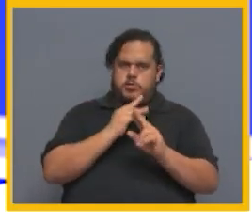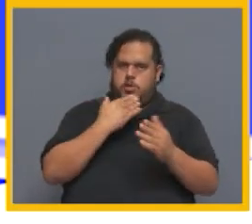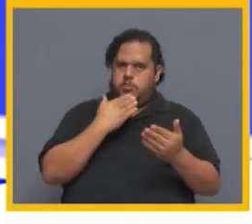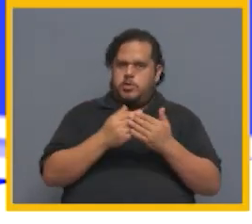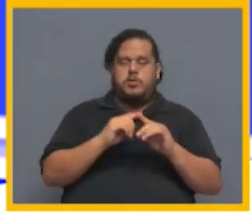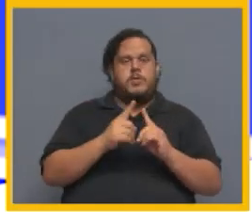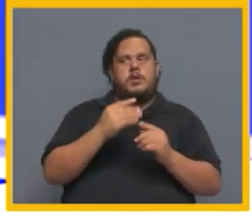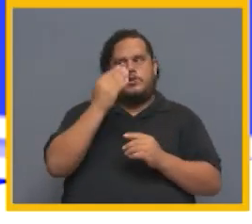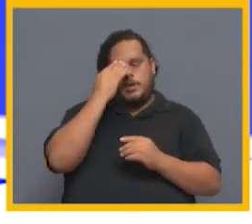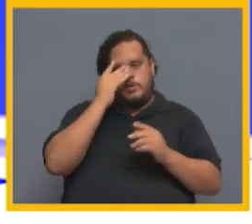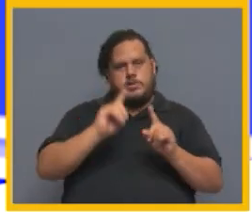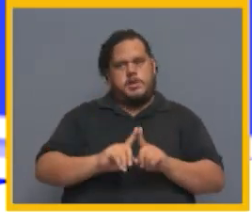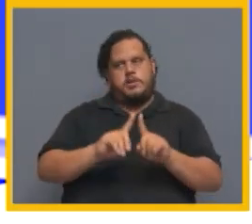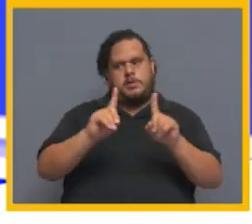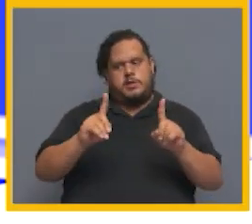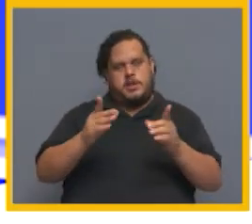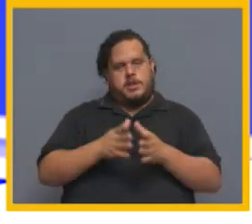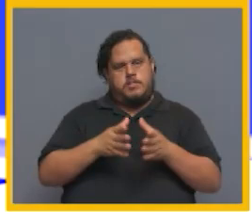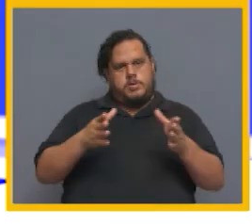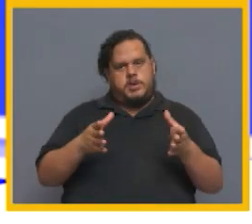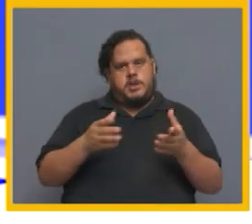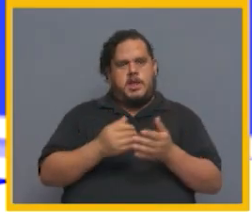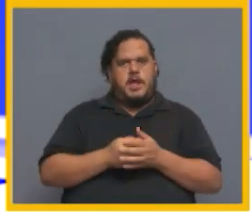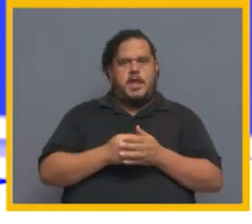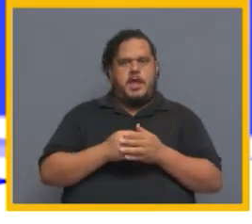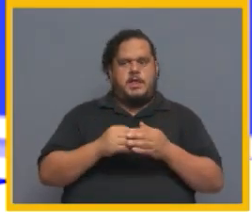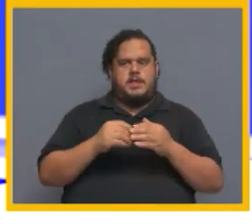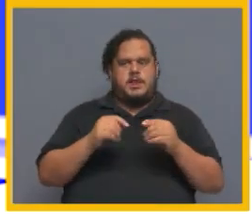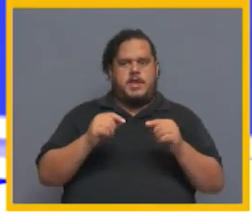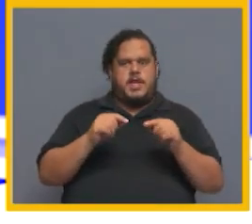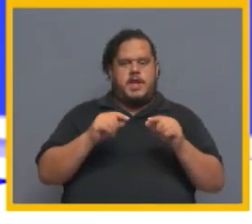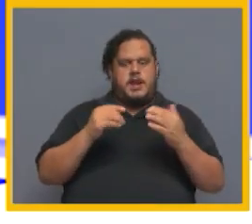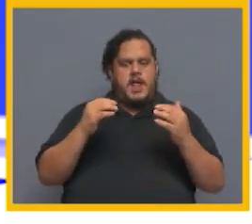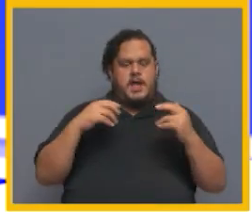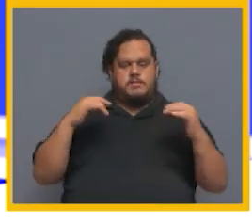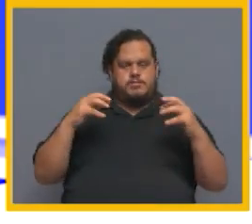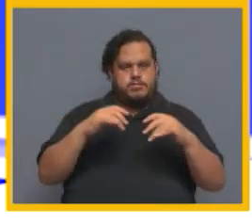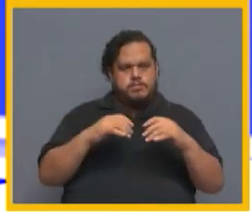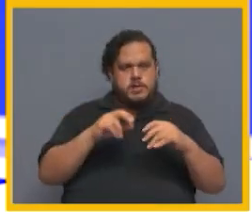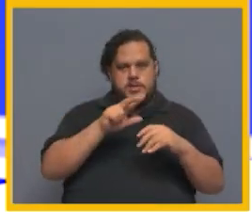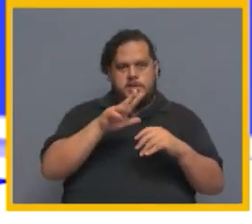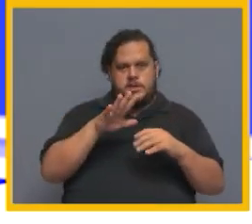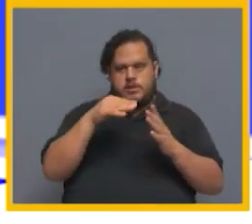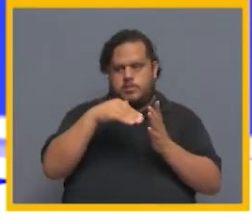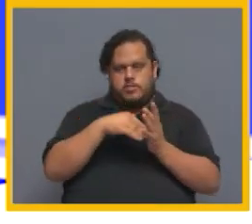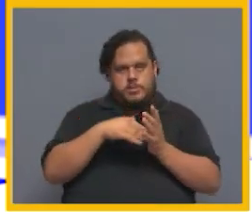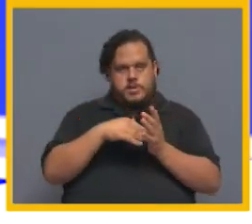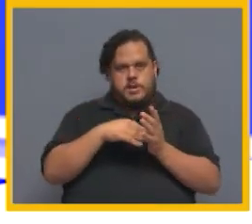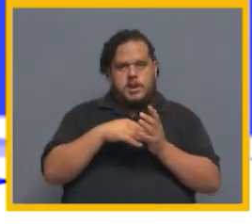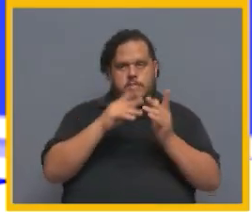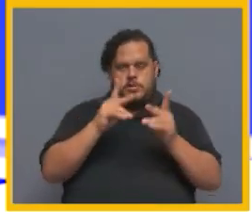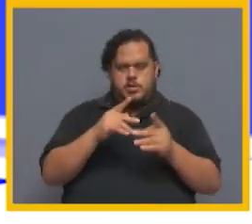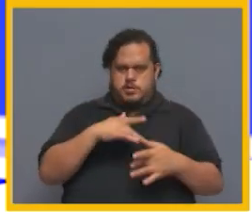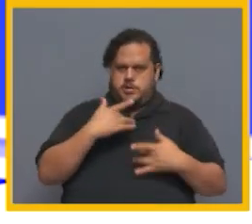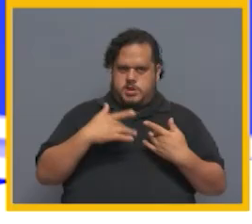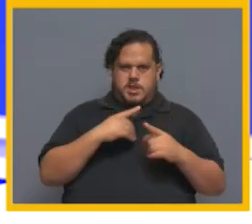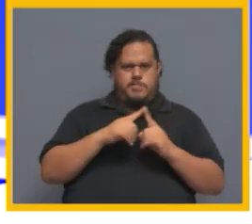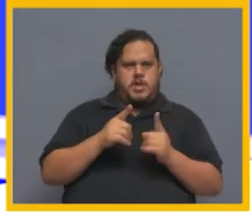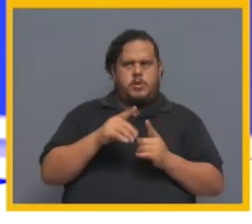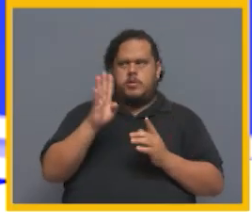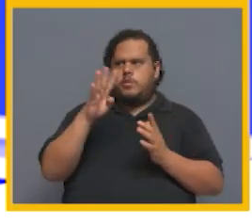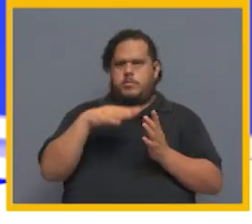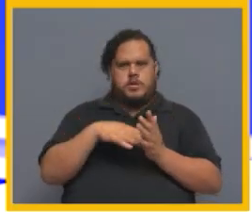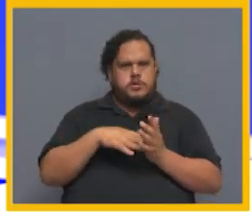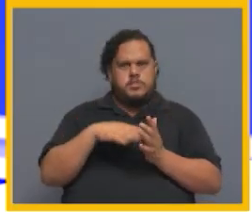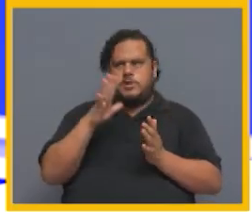que hay una distancia muy grande entre las tribunas y la cancha. Con 35.000 aficionados se siente, pero con